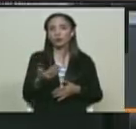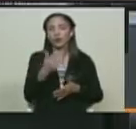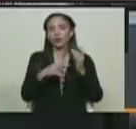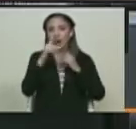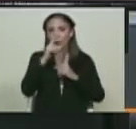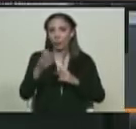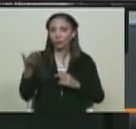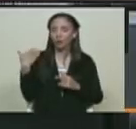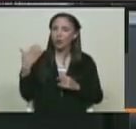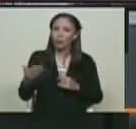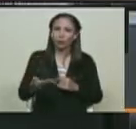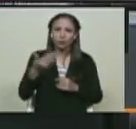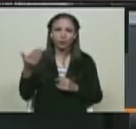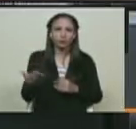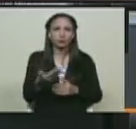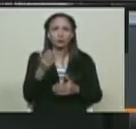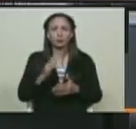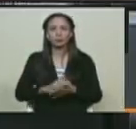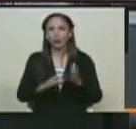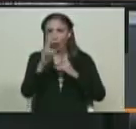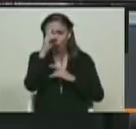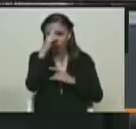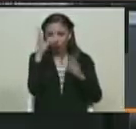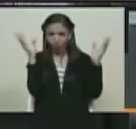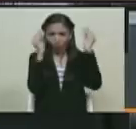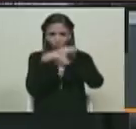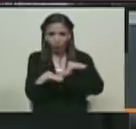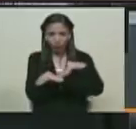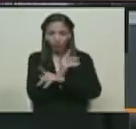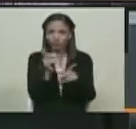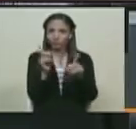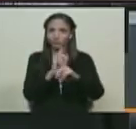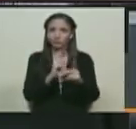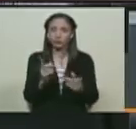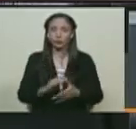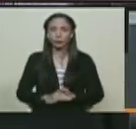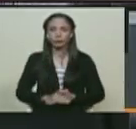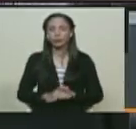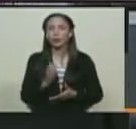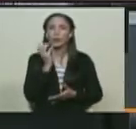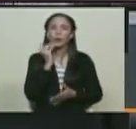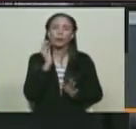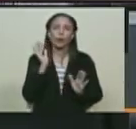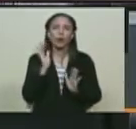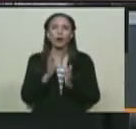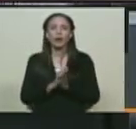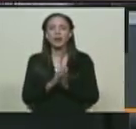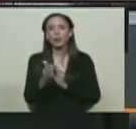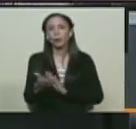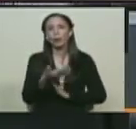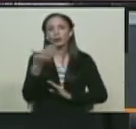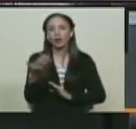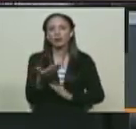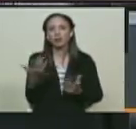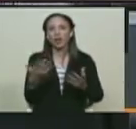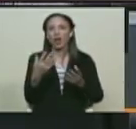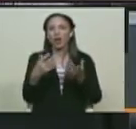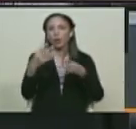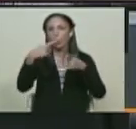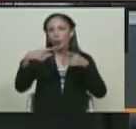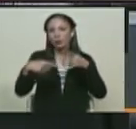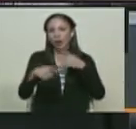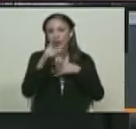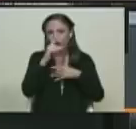pasado. Sin lugar a dudas, uno de los elementos emblemáticos del año pasado fue